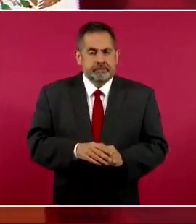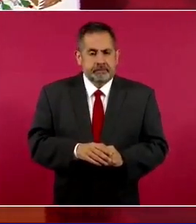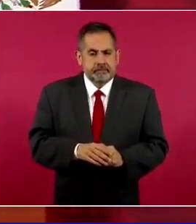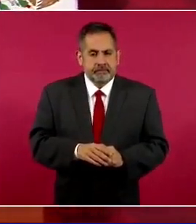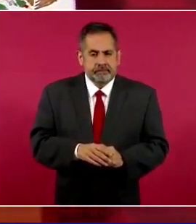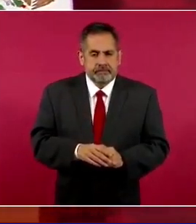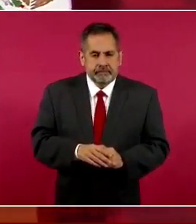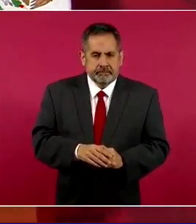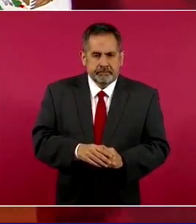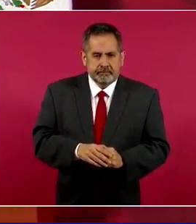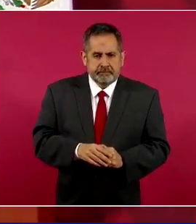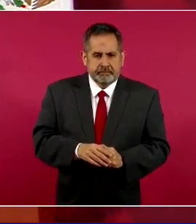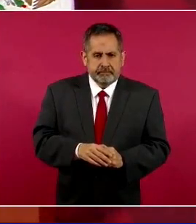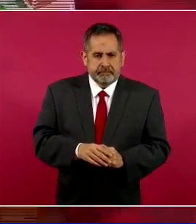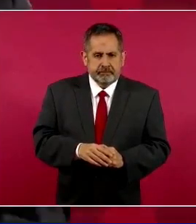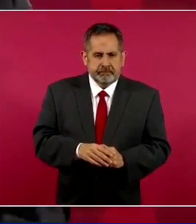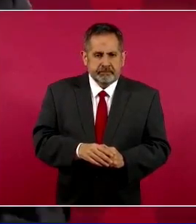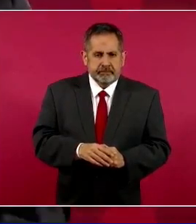lo